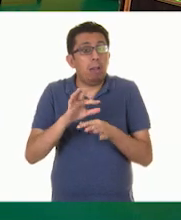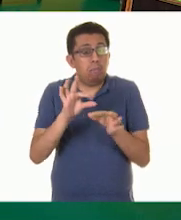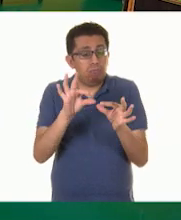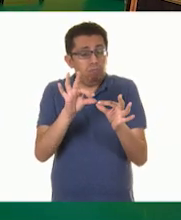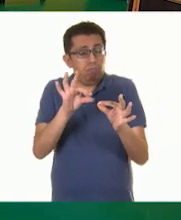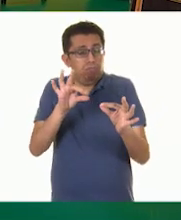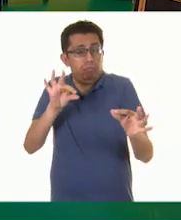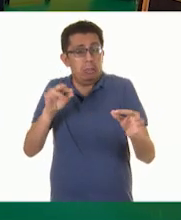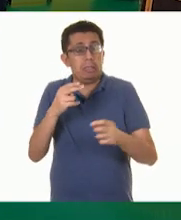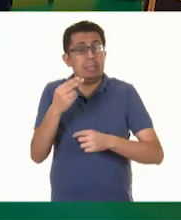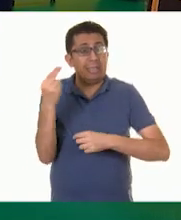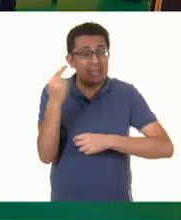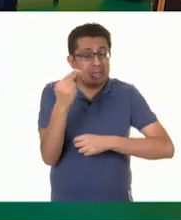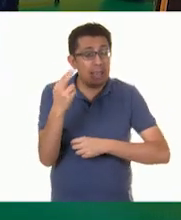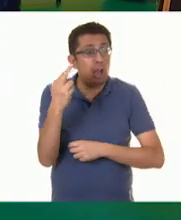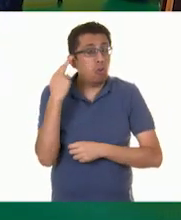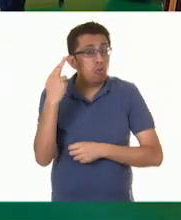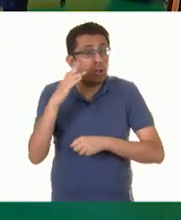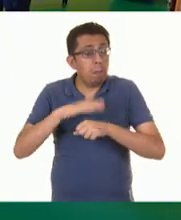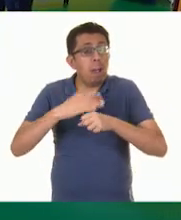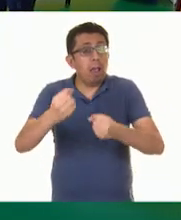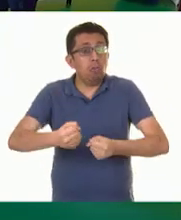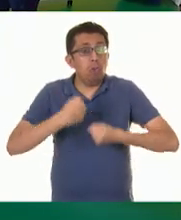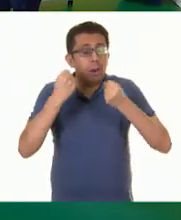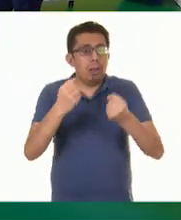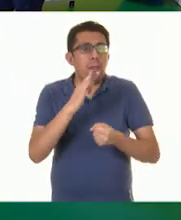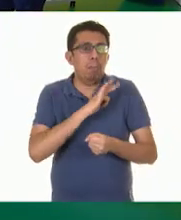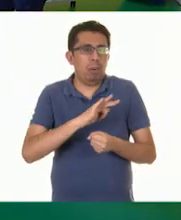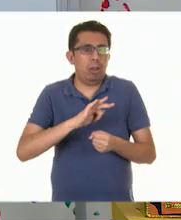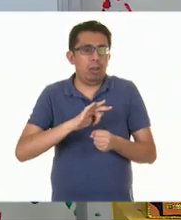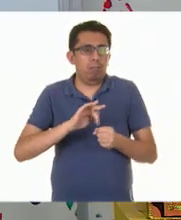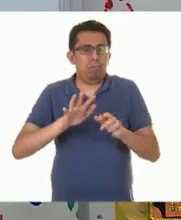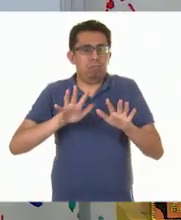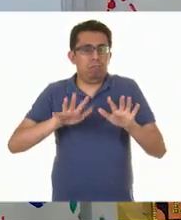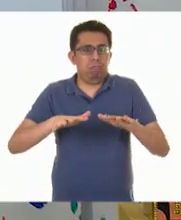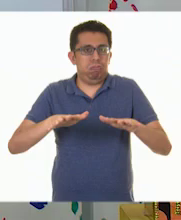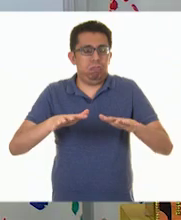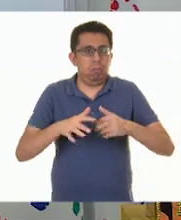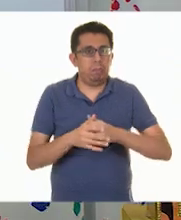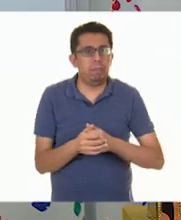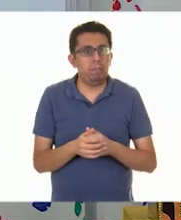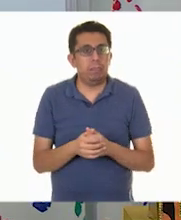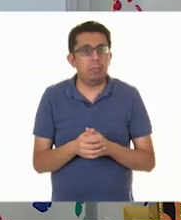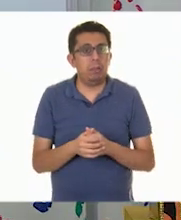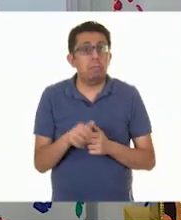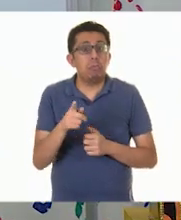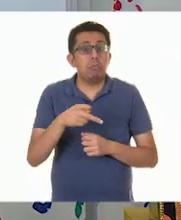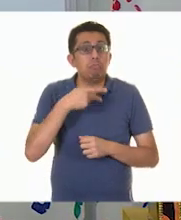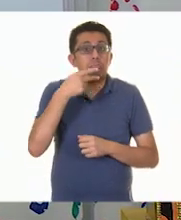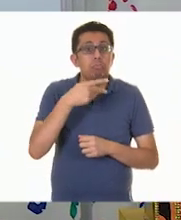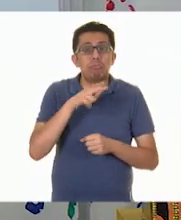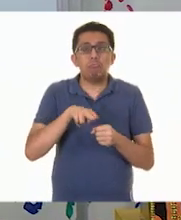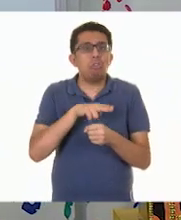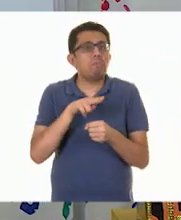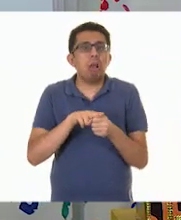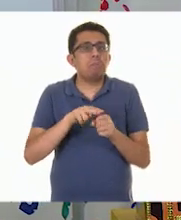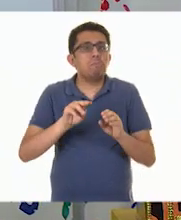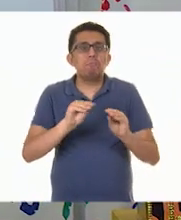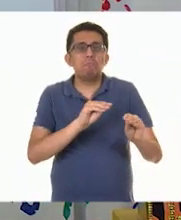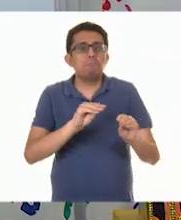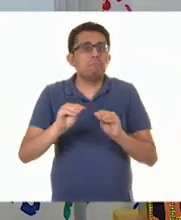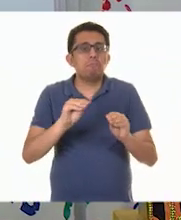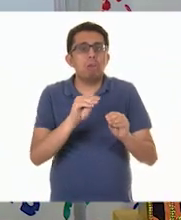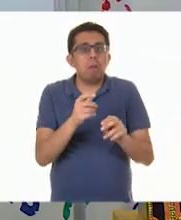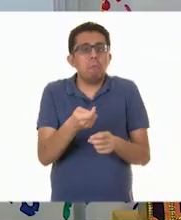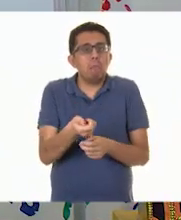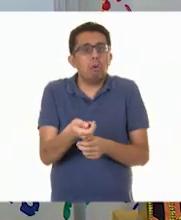más fuerza para hacer vibrar el estambre. Entonces si tú hablas normal, pues el estambre se mueve poquito. Pero en